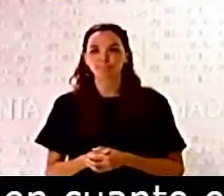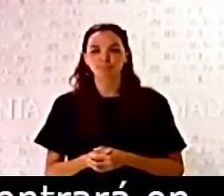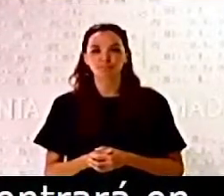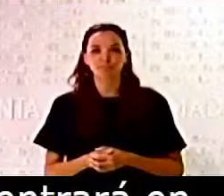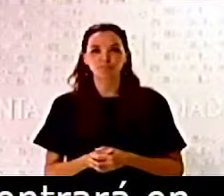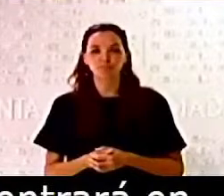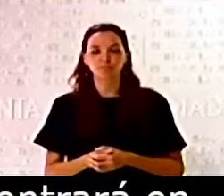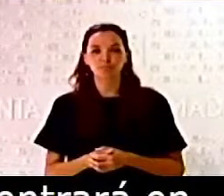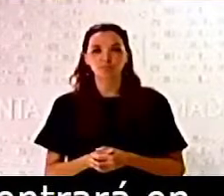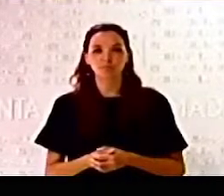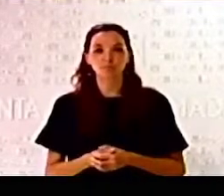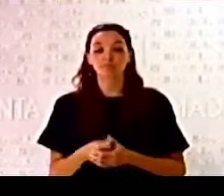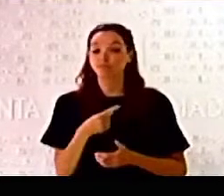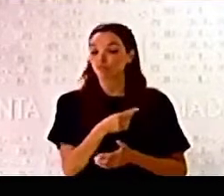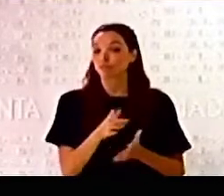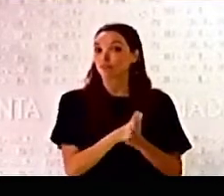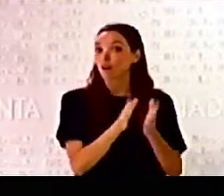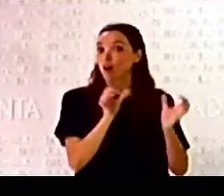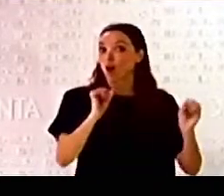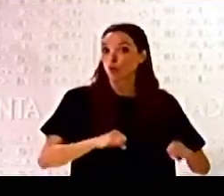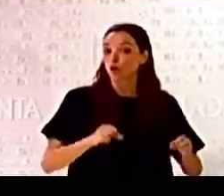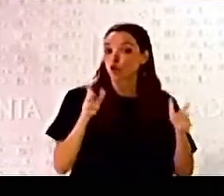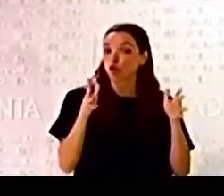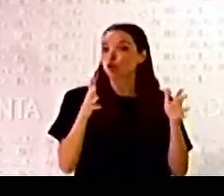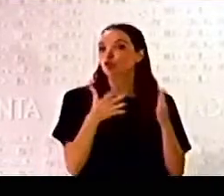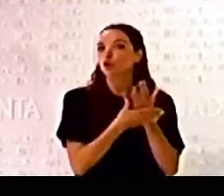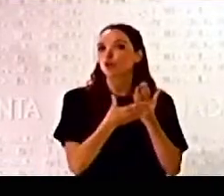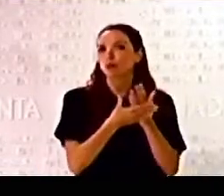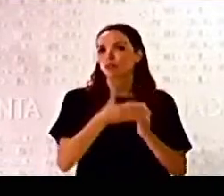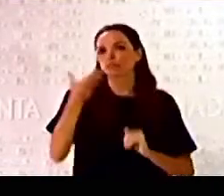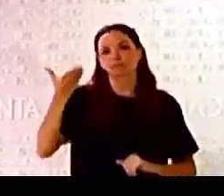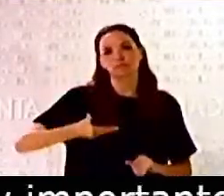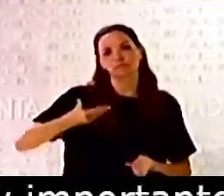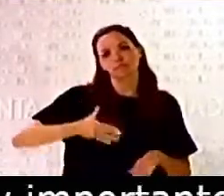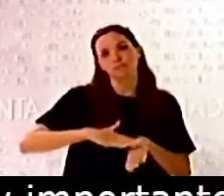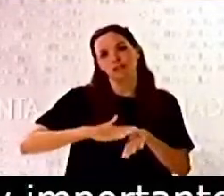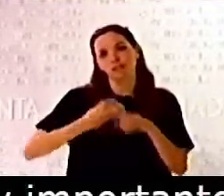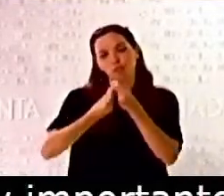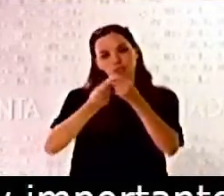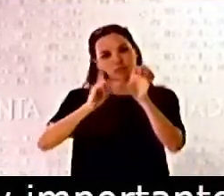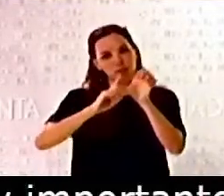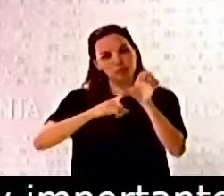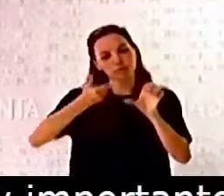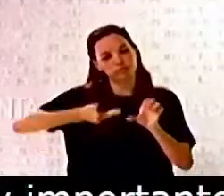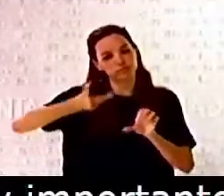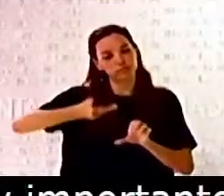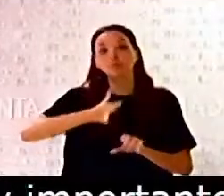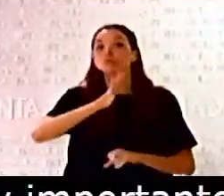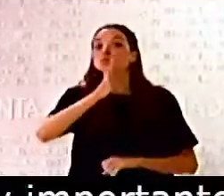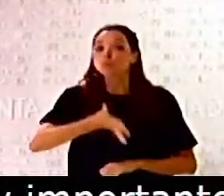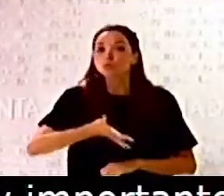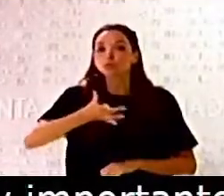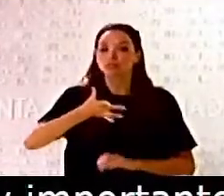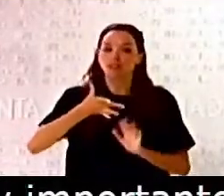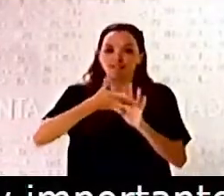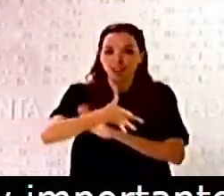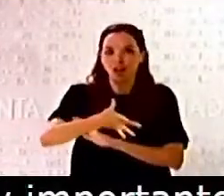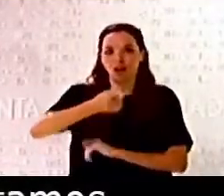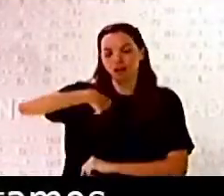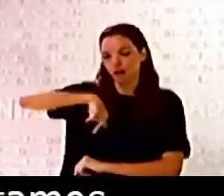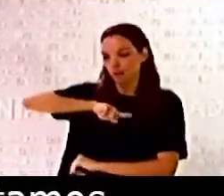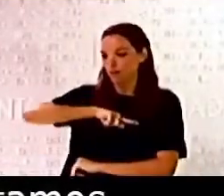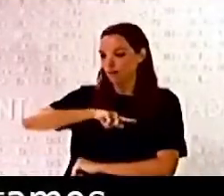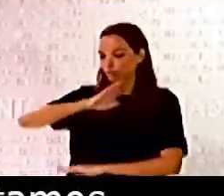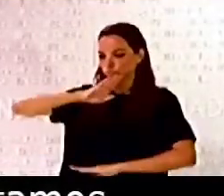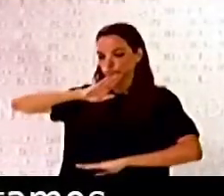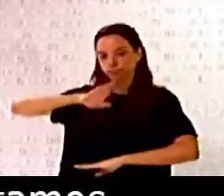Este acuerdo de Consejo de Gobierno es muy importante para la Junta de Extremadura, por cuanto estamos cumpliendo con